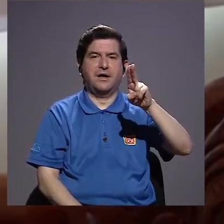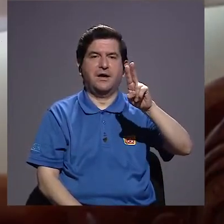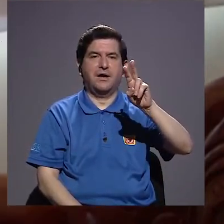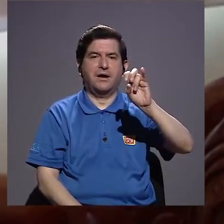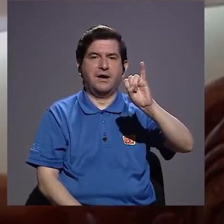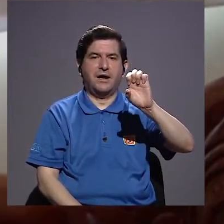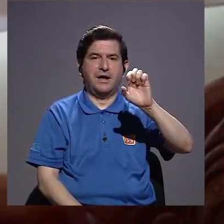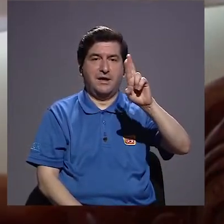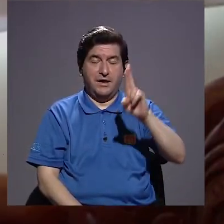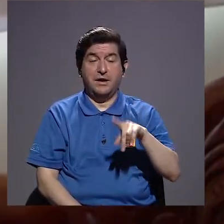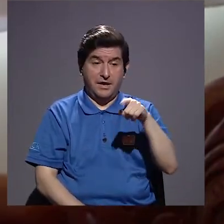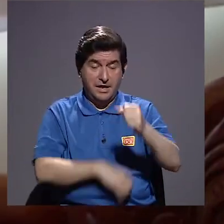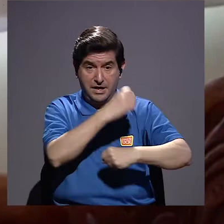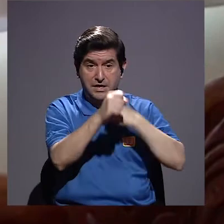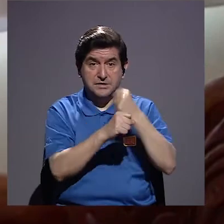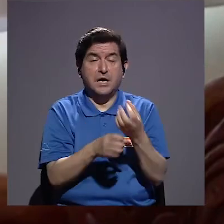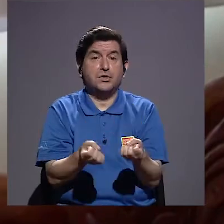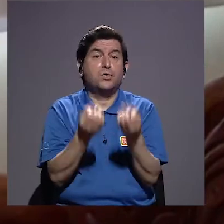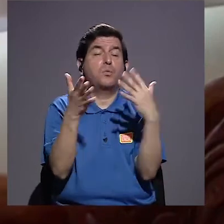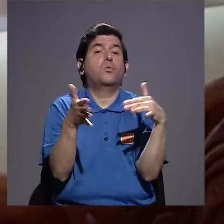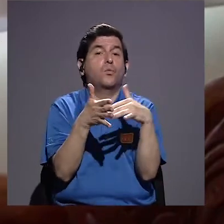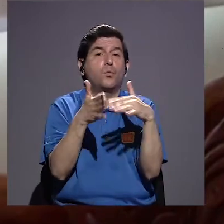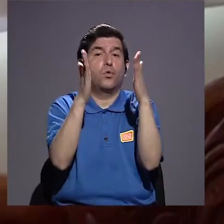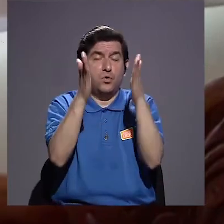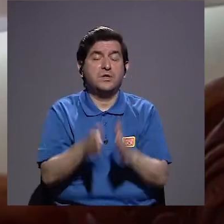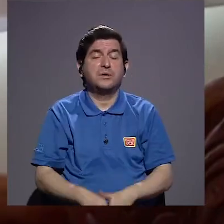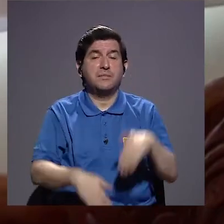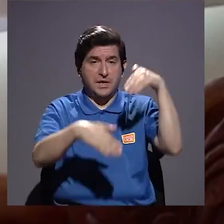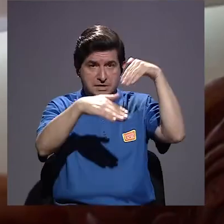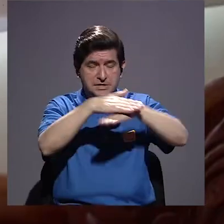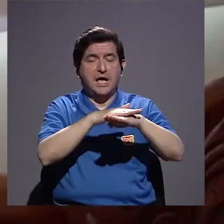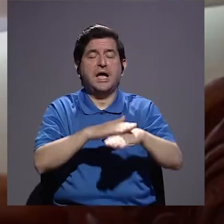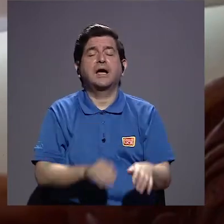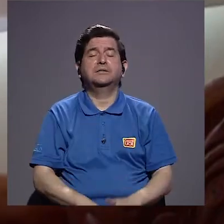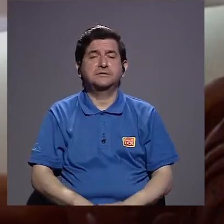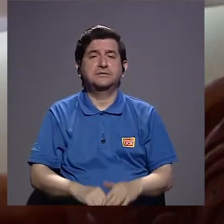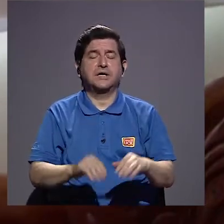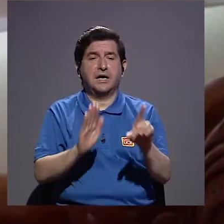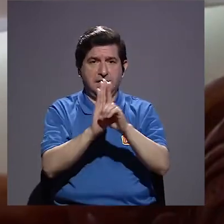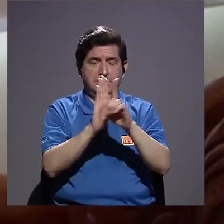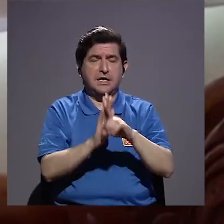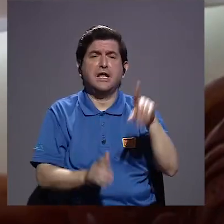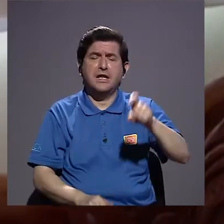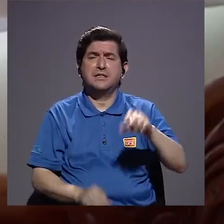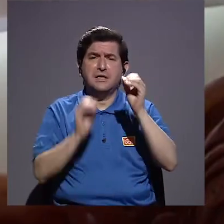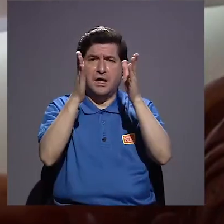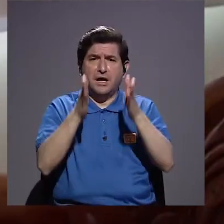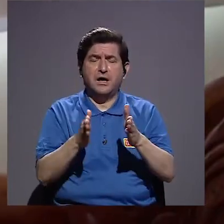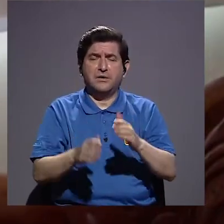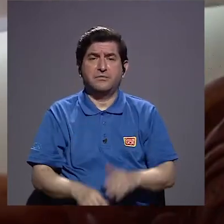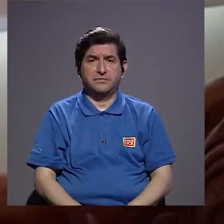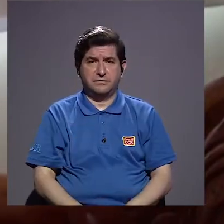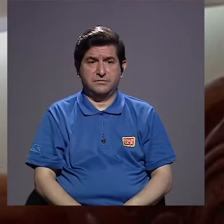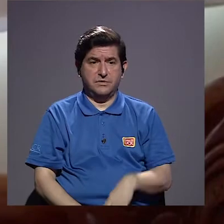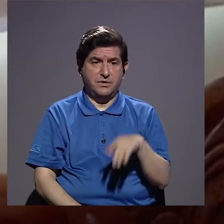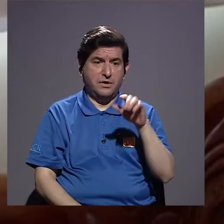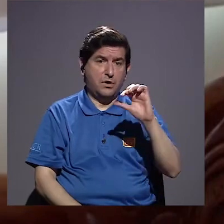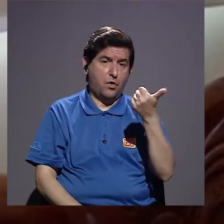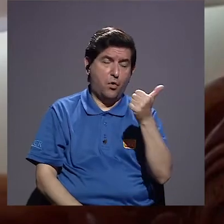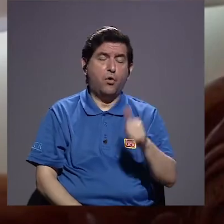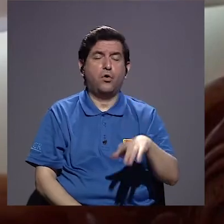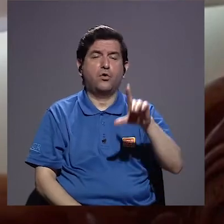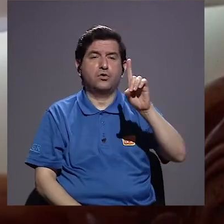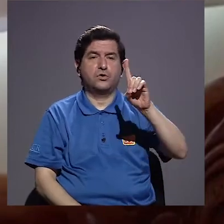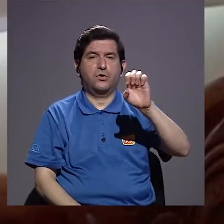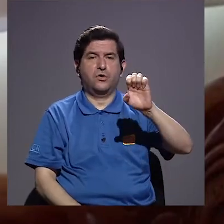fuera profesora. Era un año en que habían entrado muchos estudiantes a Derecho y se necesitaban profesoras. El decano era